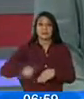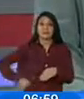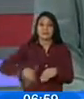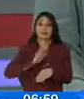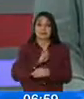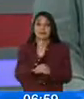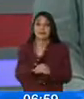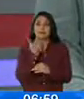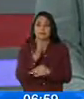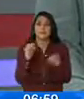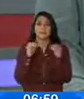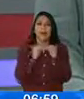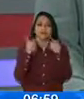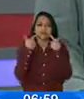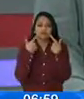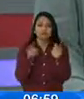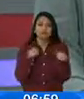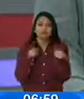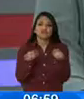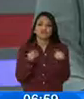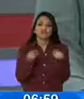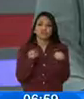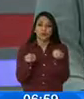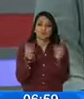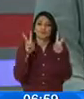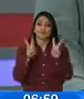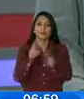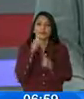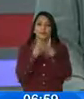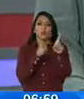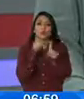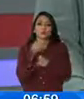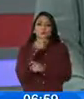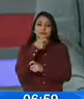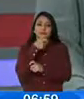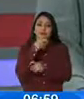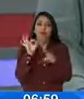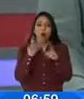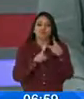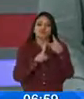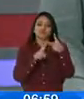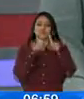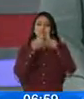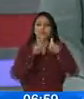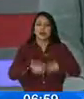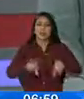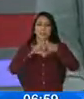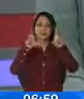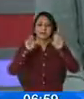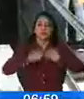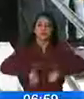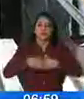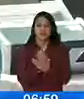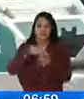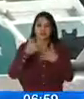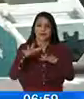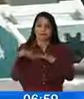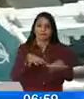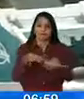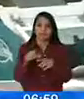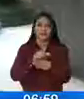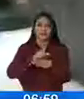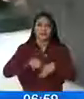se establecerá mayor rigurosidad en el control de encuestas a boca de urna o exit polls para evitar errores. En